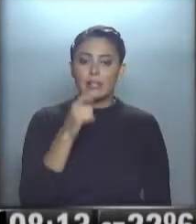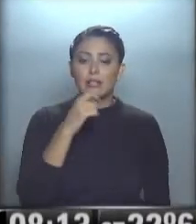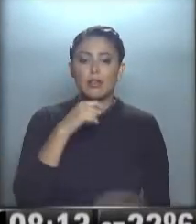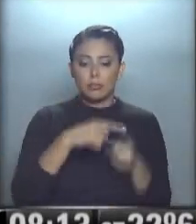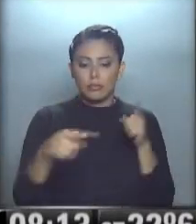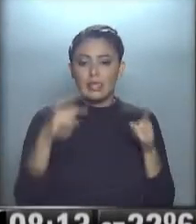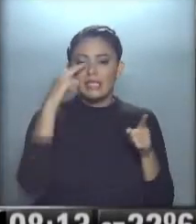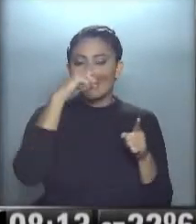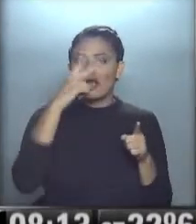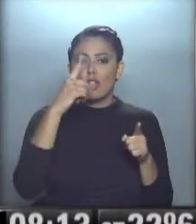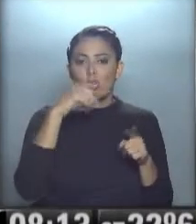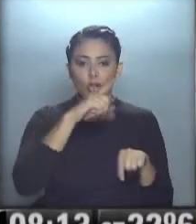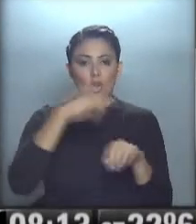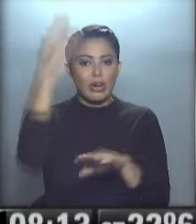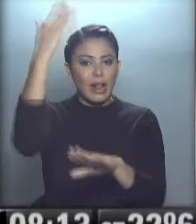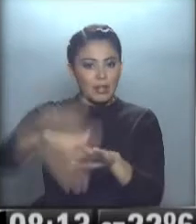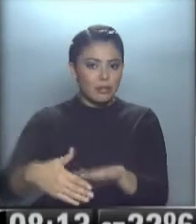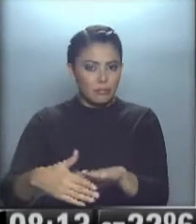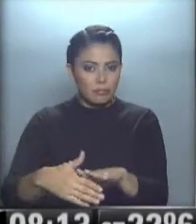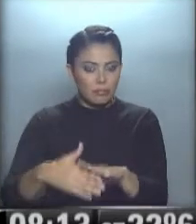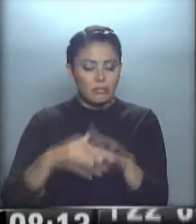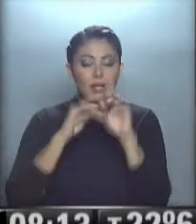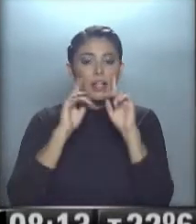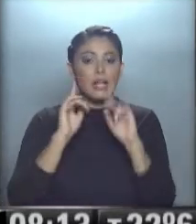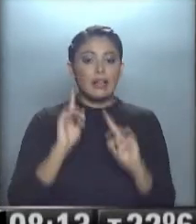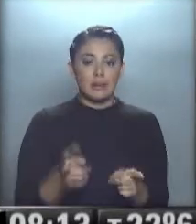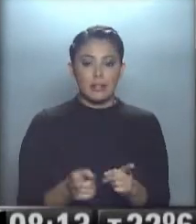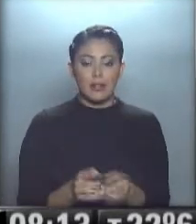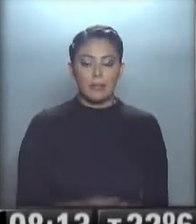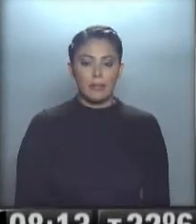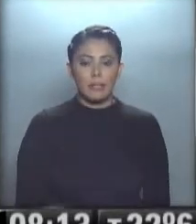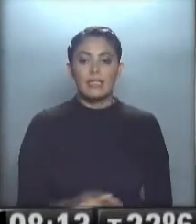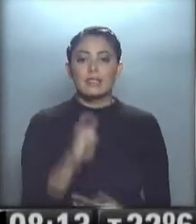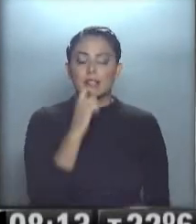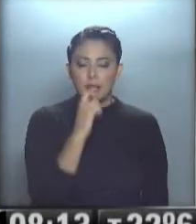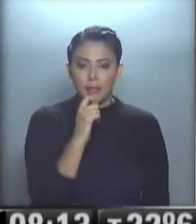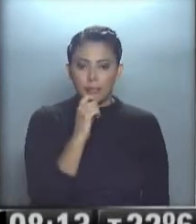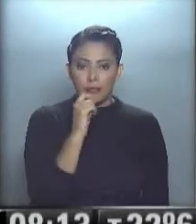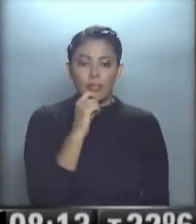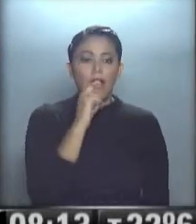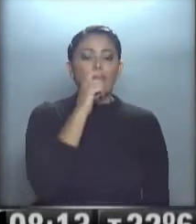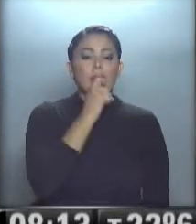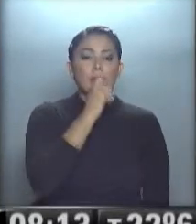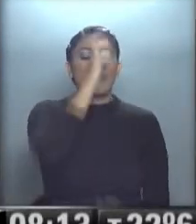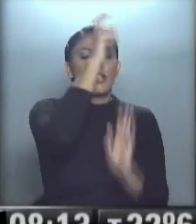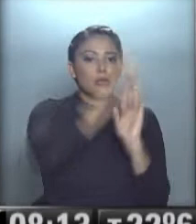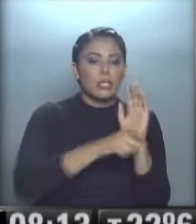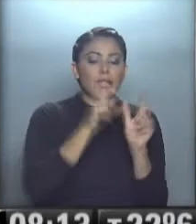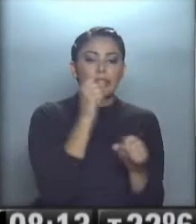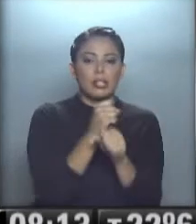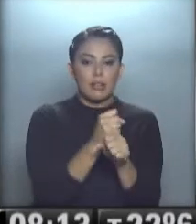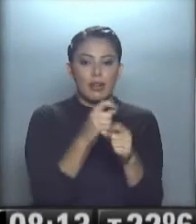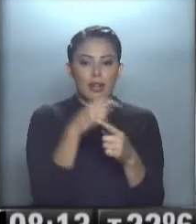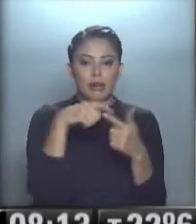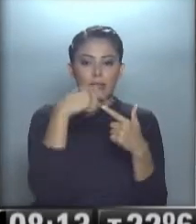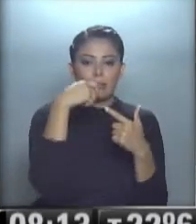72 horas hábiles. Y a su vez tenemos una identificación básicamente si se trata de monotributistas, trabajadores en relación de